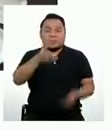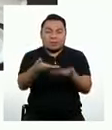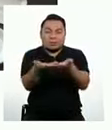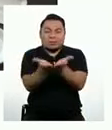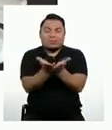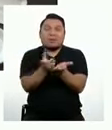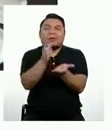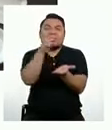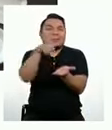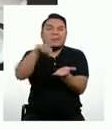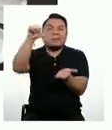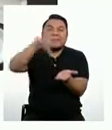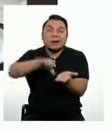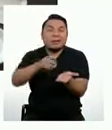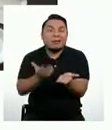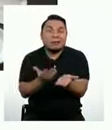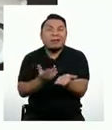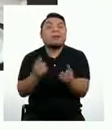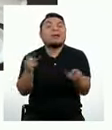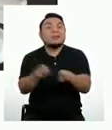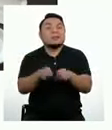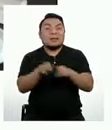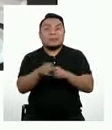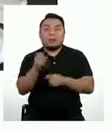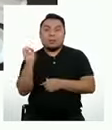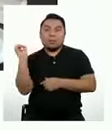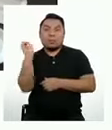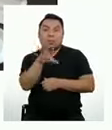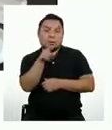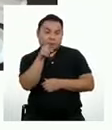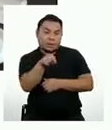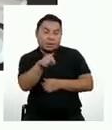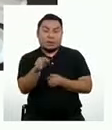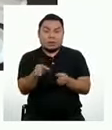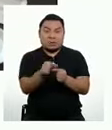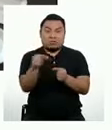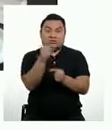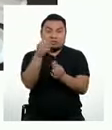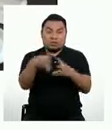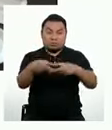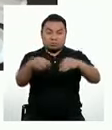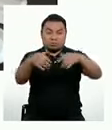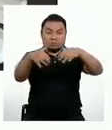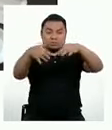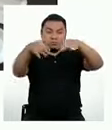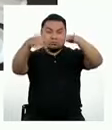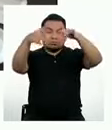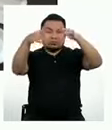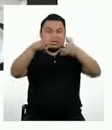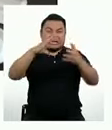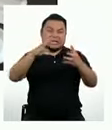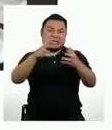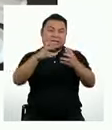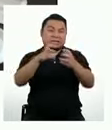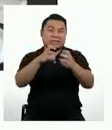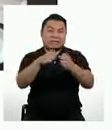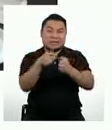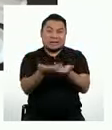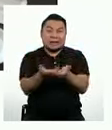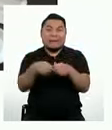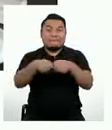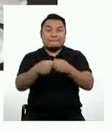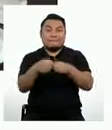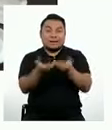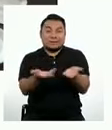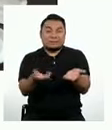Tecnobor. Además, se ha reportado que estos gases emitidos durante todo el proceso de degradación del